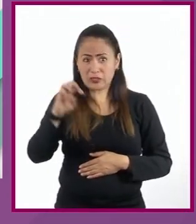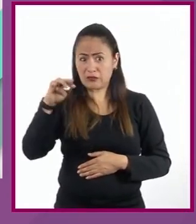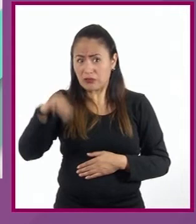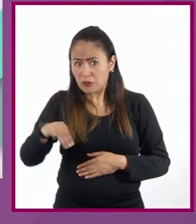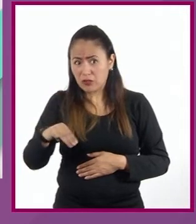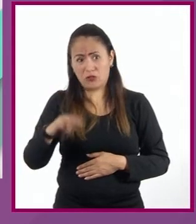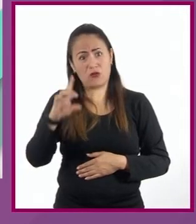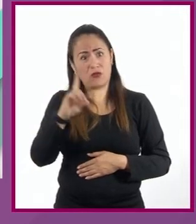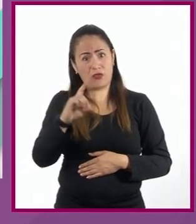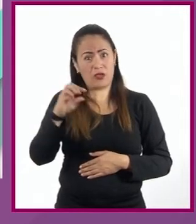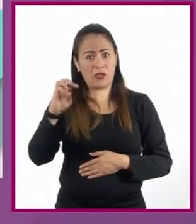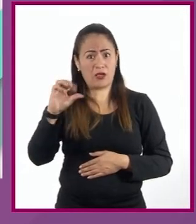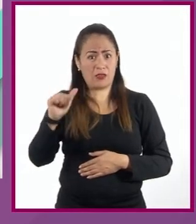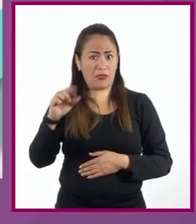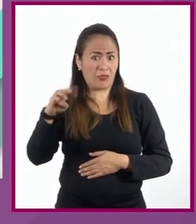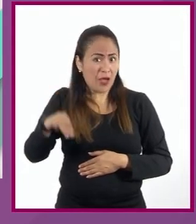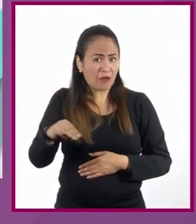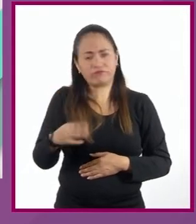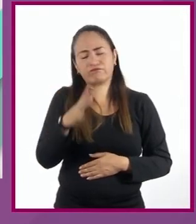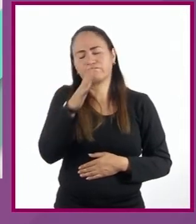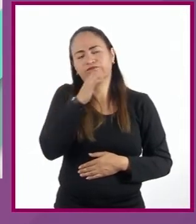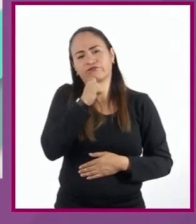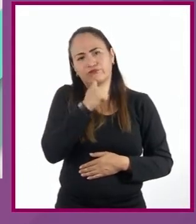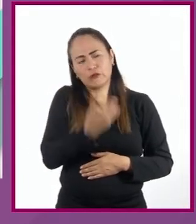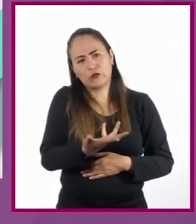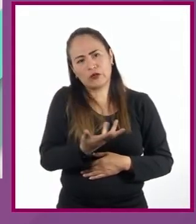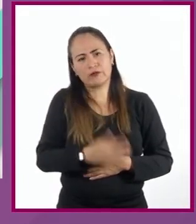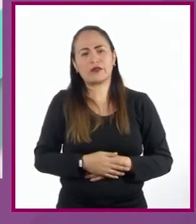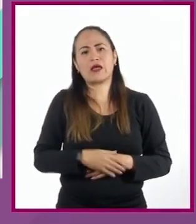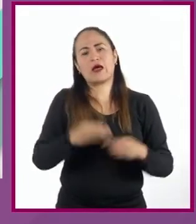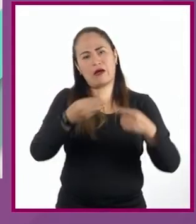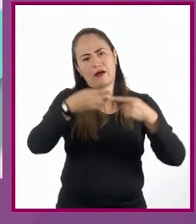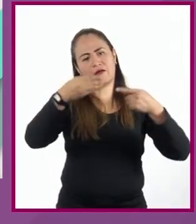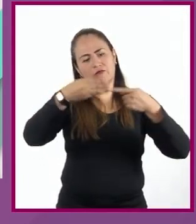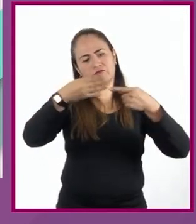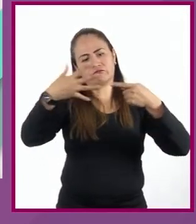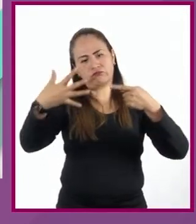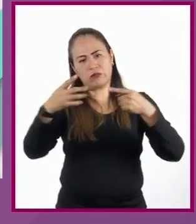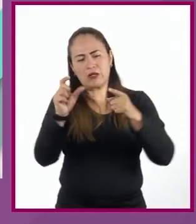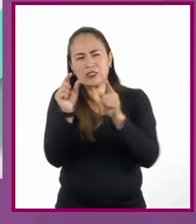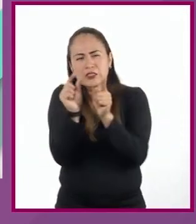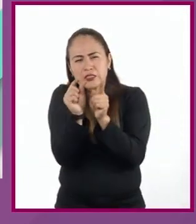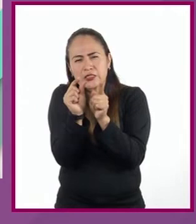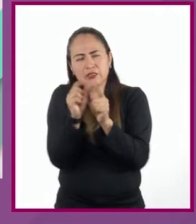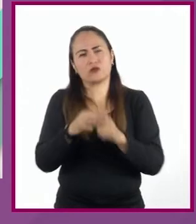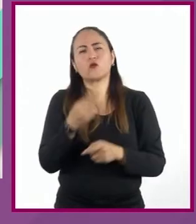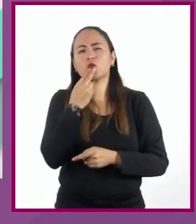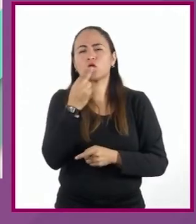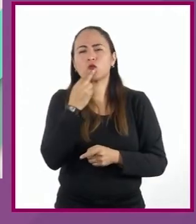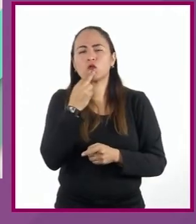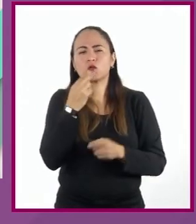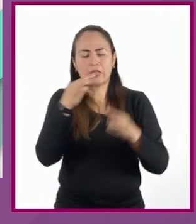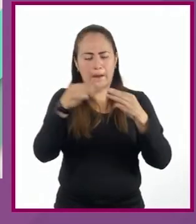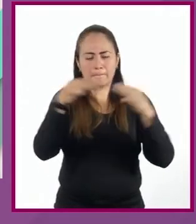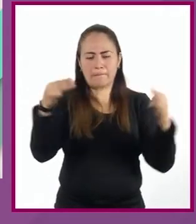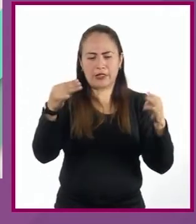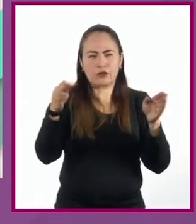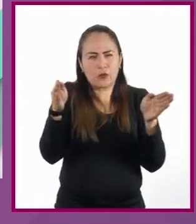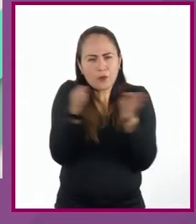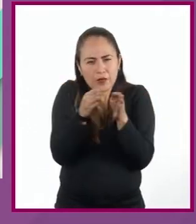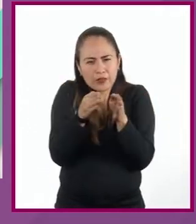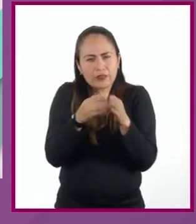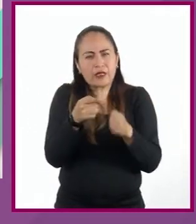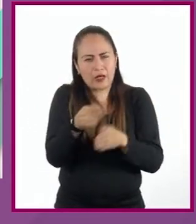el decímetro, ya que estas unidades son submúltiplos y son útiles para medir longitudes menores al